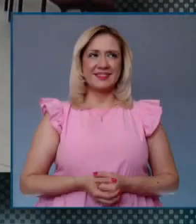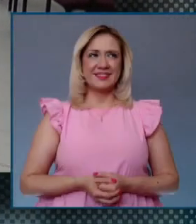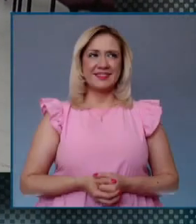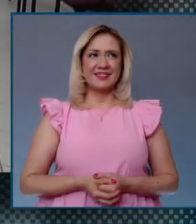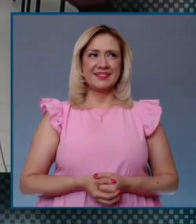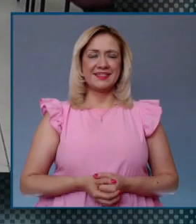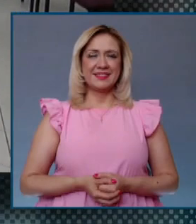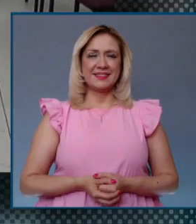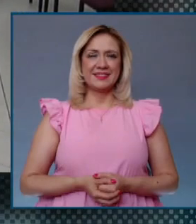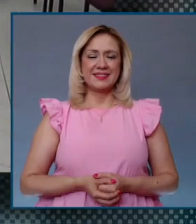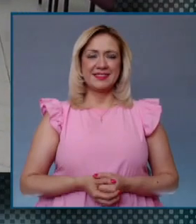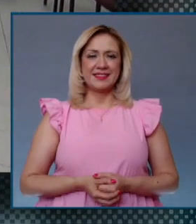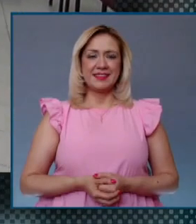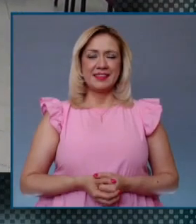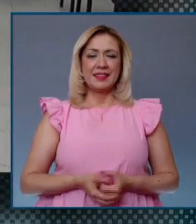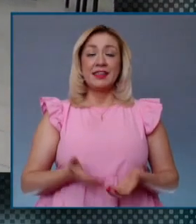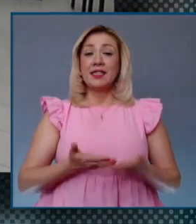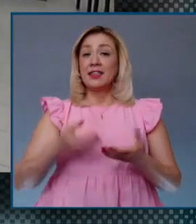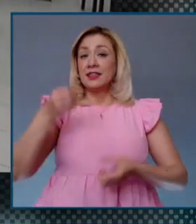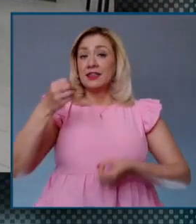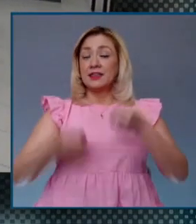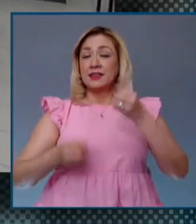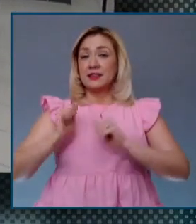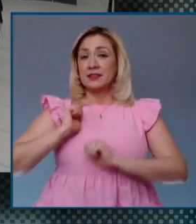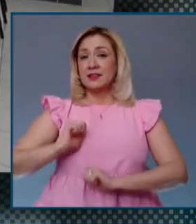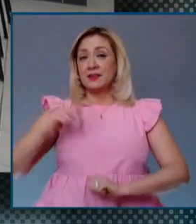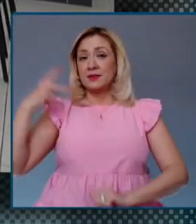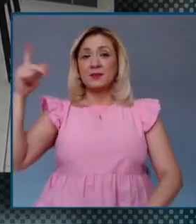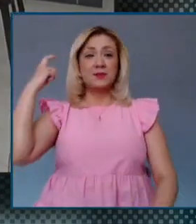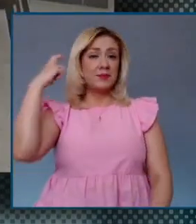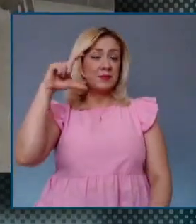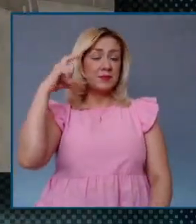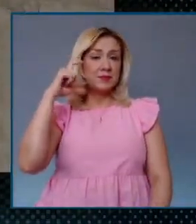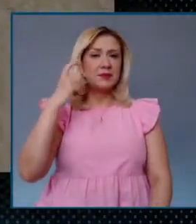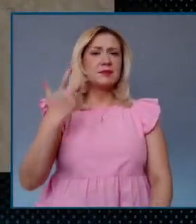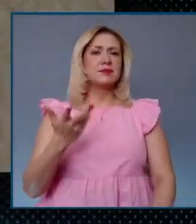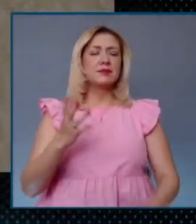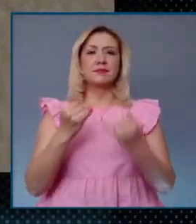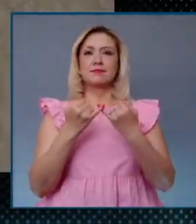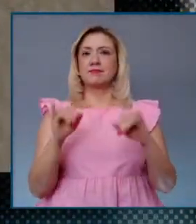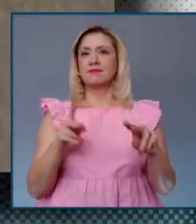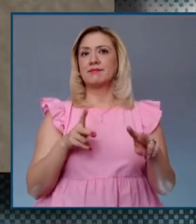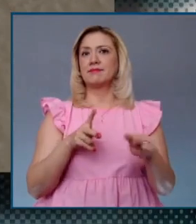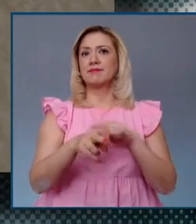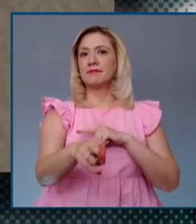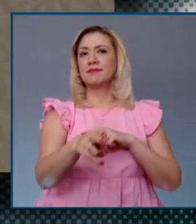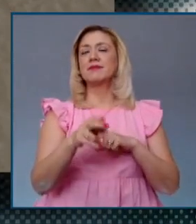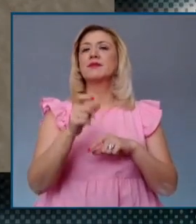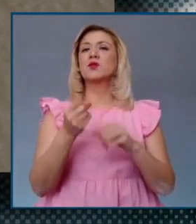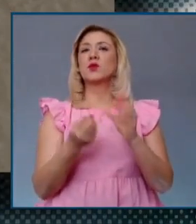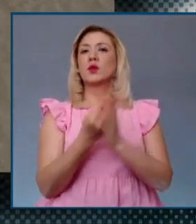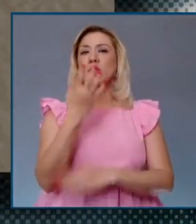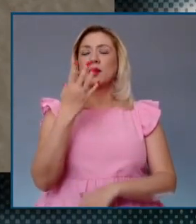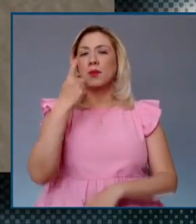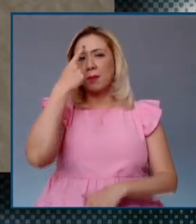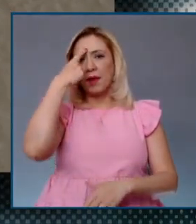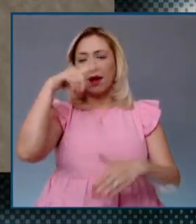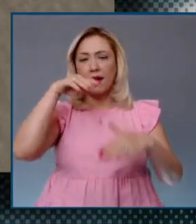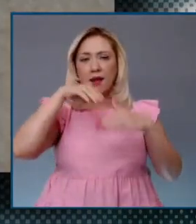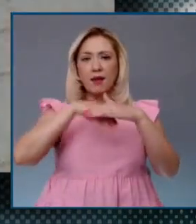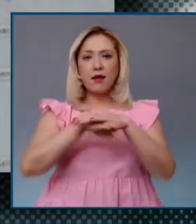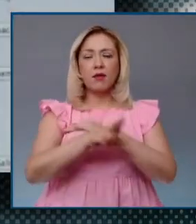El Poder Judicial de Querétaro inauguró el Juzgado Cívico del municipio de Colón con una sala de oralidad que cuenta con sistema